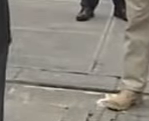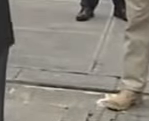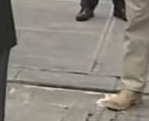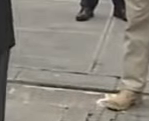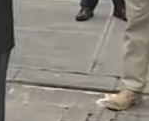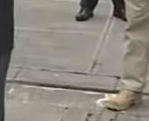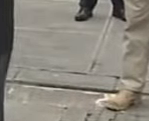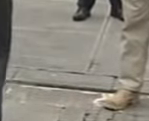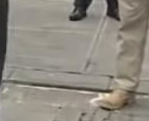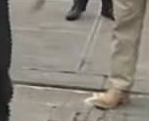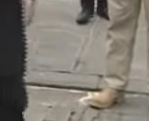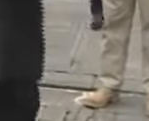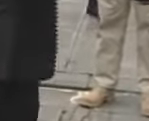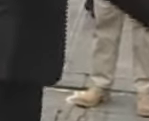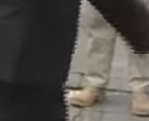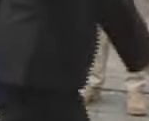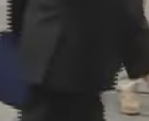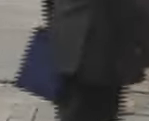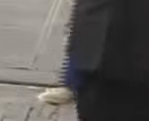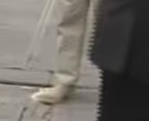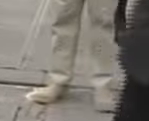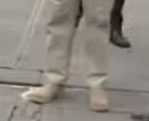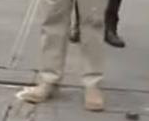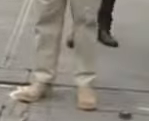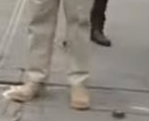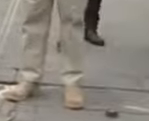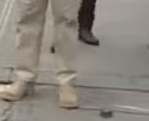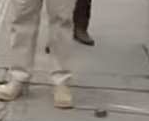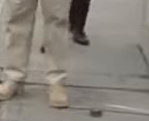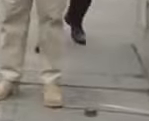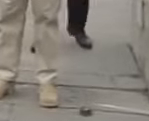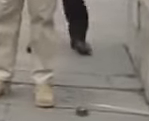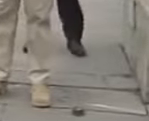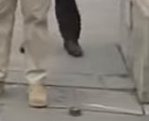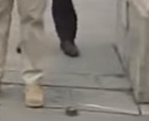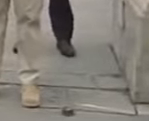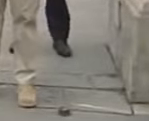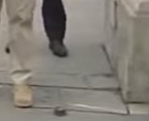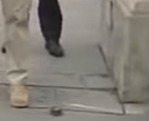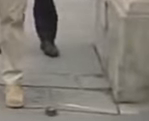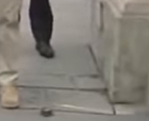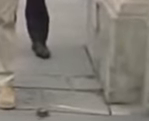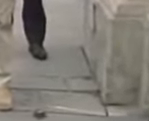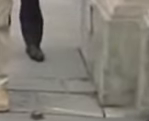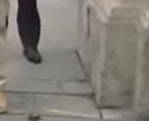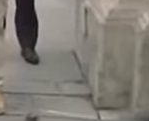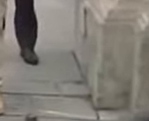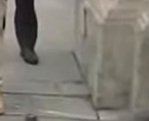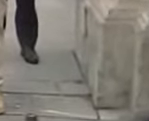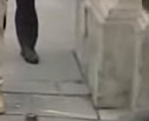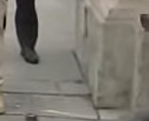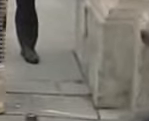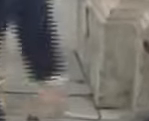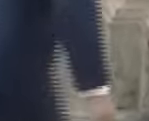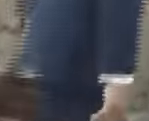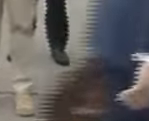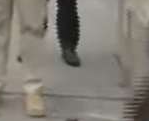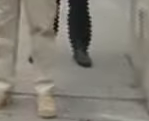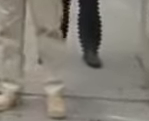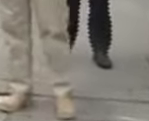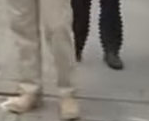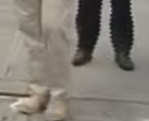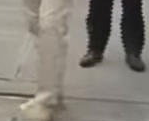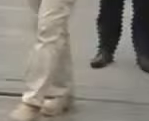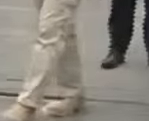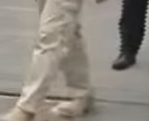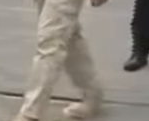18 ministros de Estado que acompañan entonces a la jefa del gabinete, Mirta Vázquez, que se van a ir caminando por el jirón Junín. El ministro de